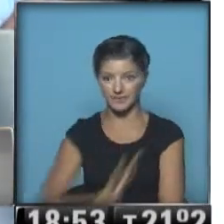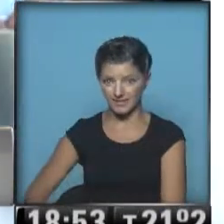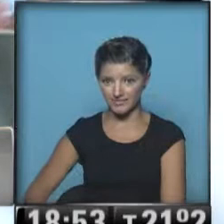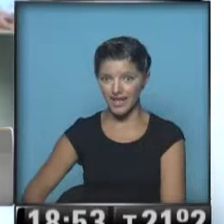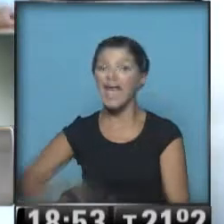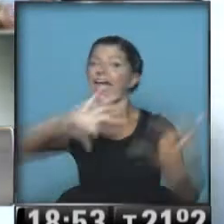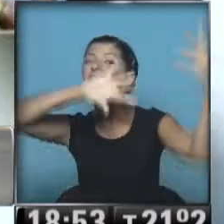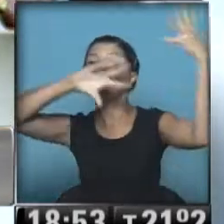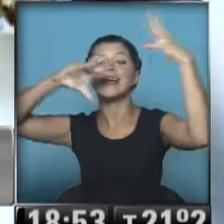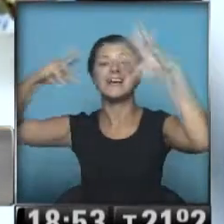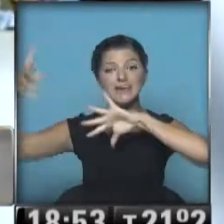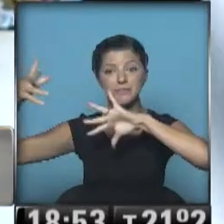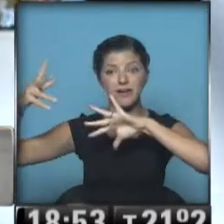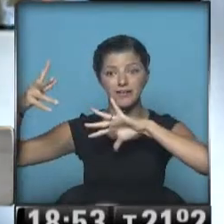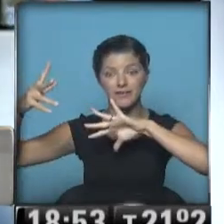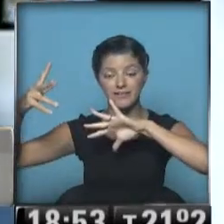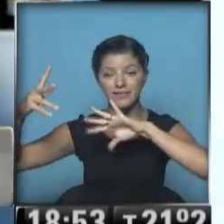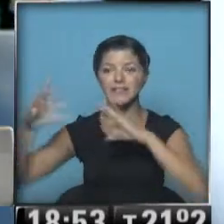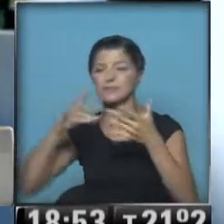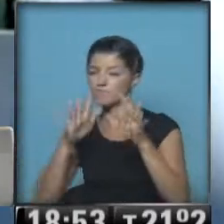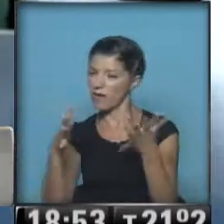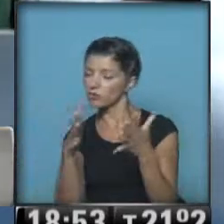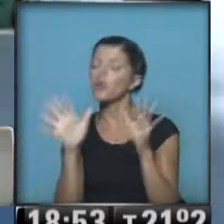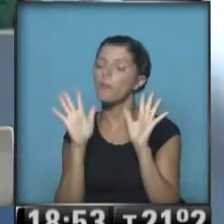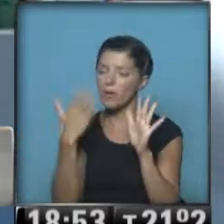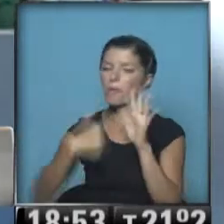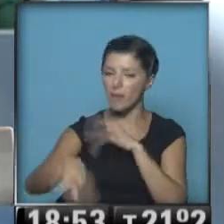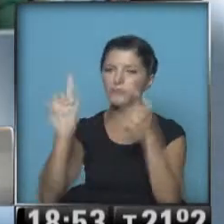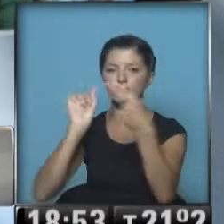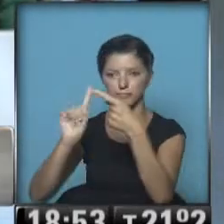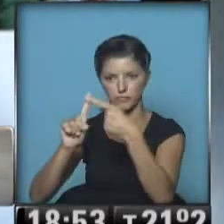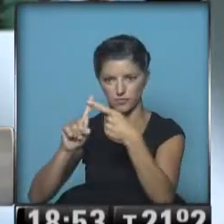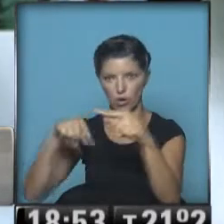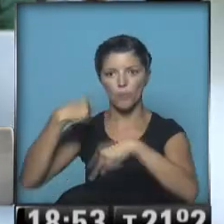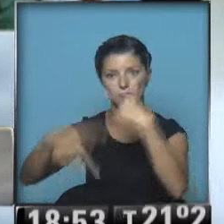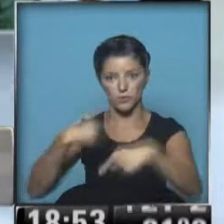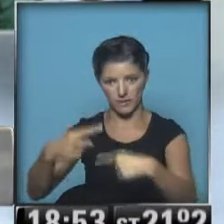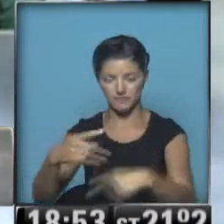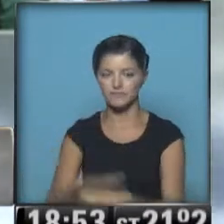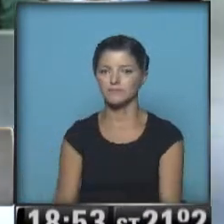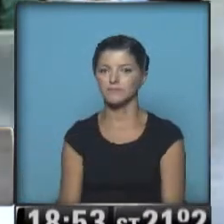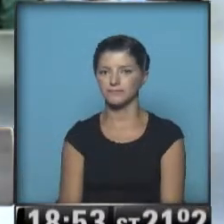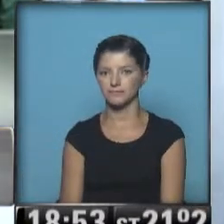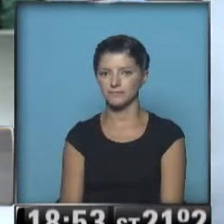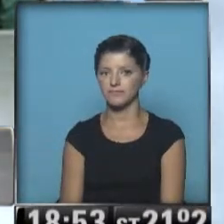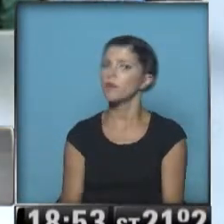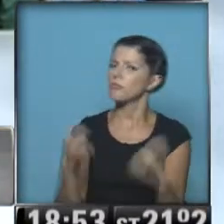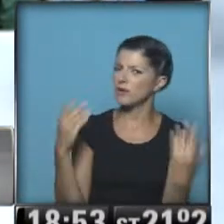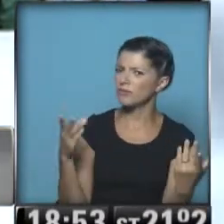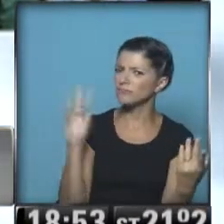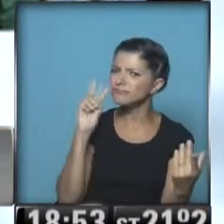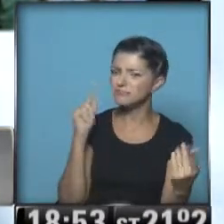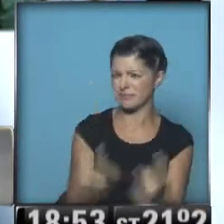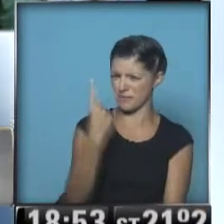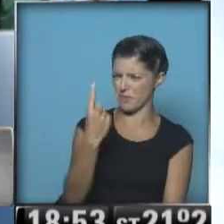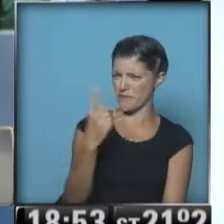climáticas están un poco desmejoradas, pero vamos a tratar de mantener esta comunicación a través de videoconferencia. Bueno, Puerto Iguazú, primero